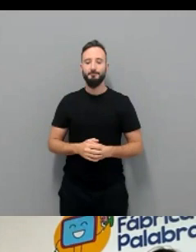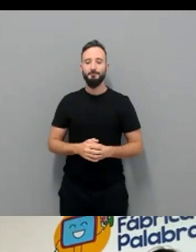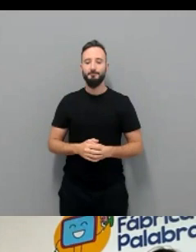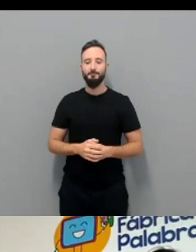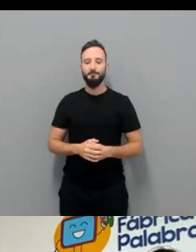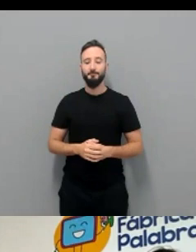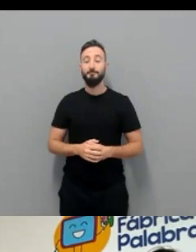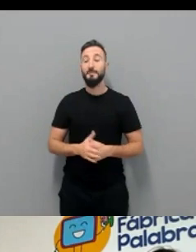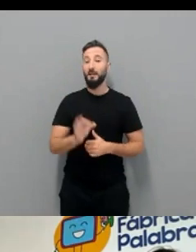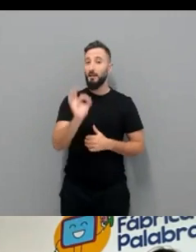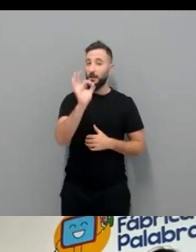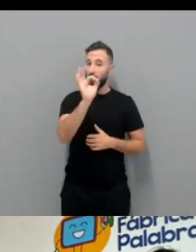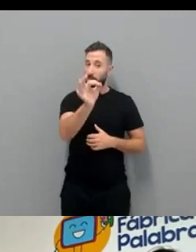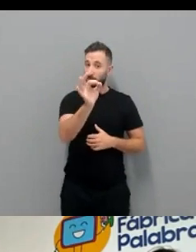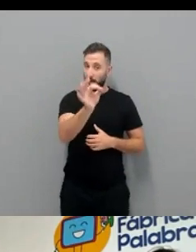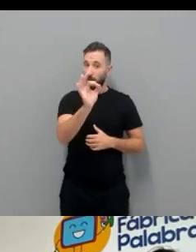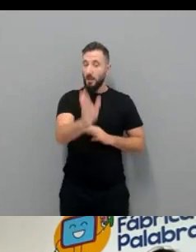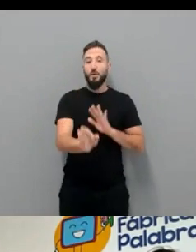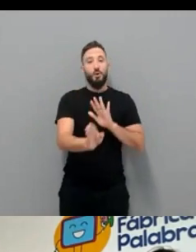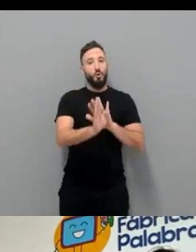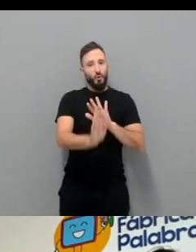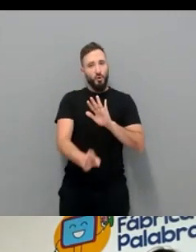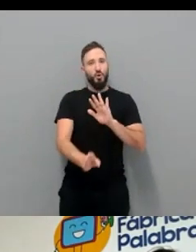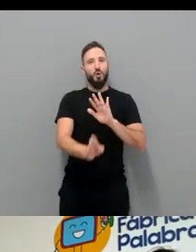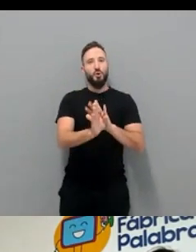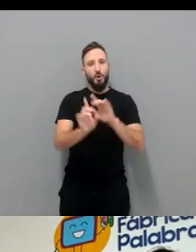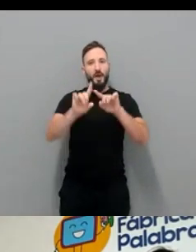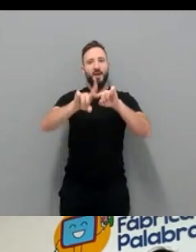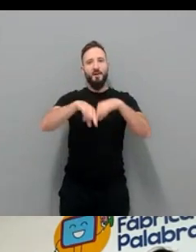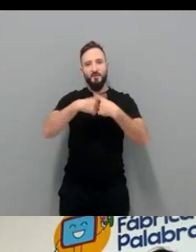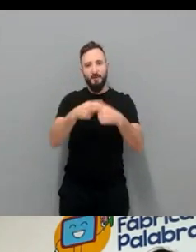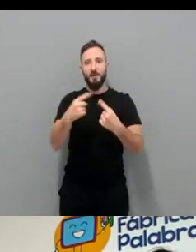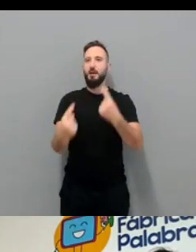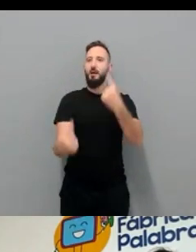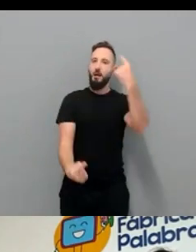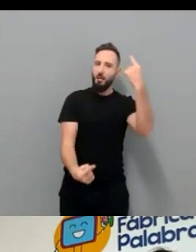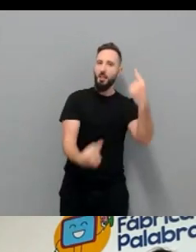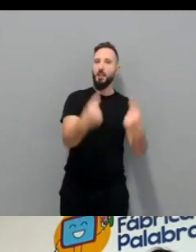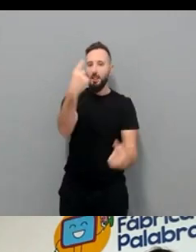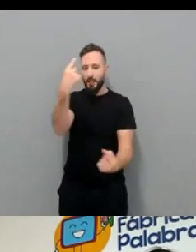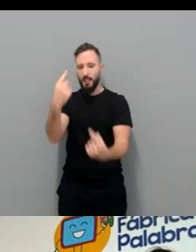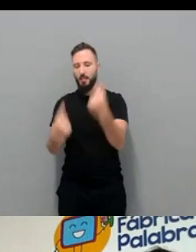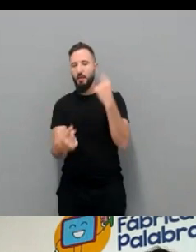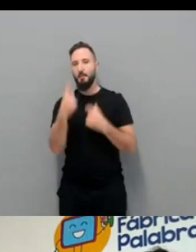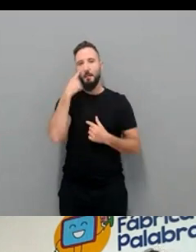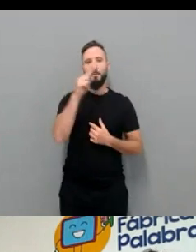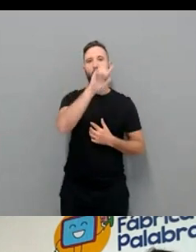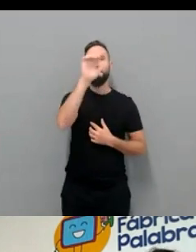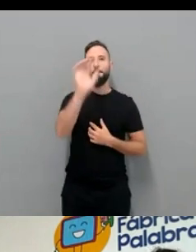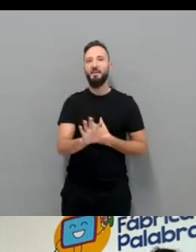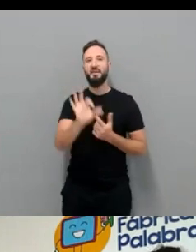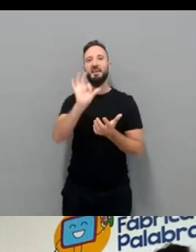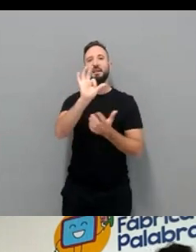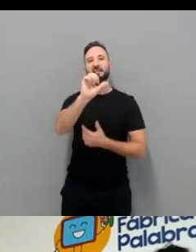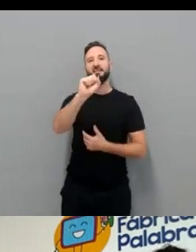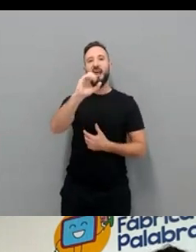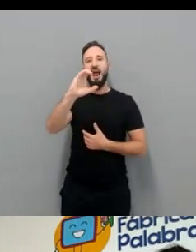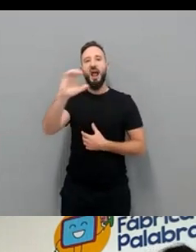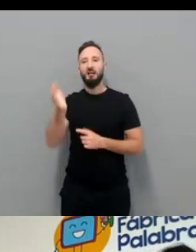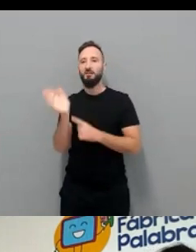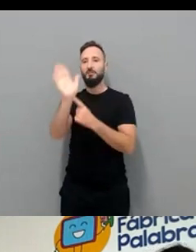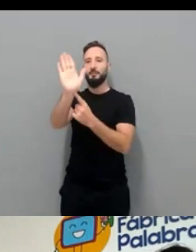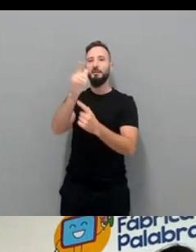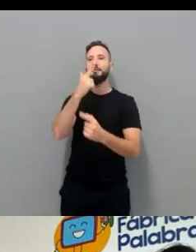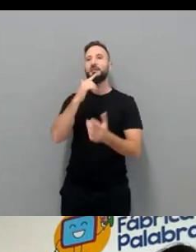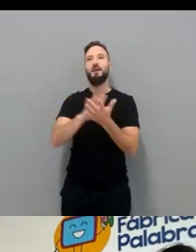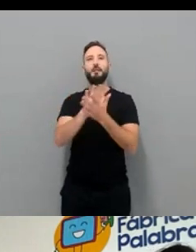Sí que es cierto que te sigues encontrando a familias, pues bueno, que es lo de siempre, me parece que pones el SAC y es como, ay, es que esto ya, entonces el lenguaje